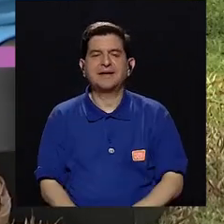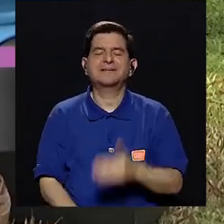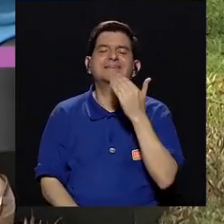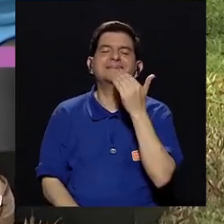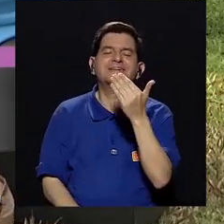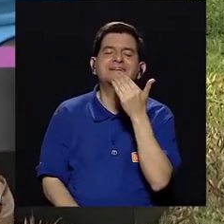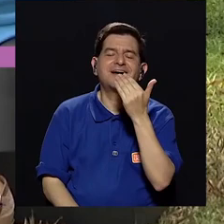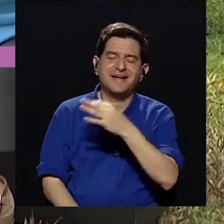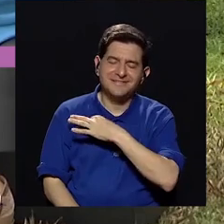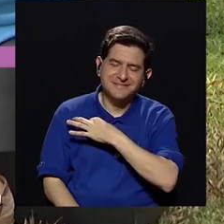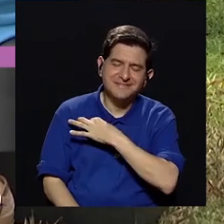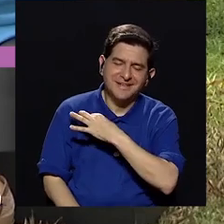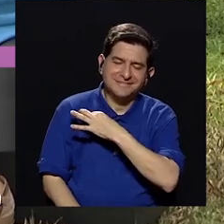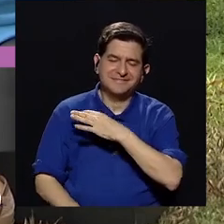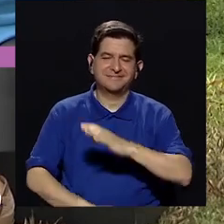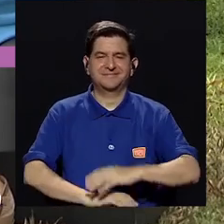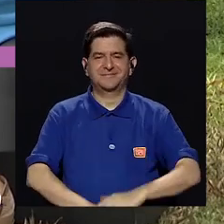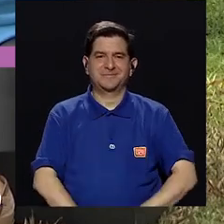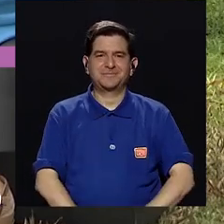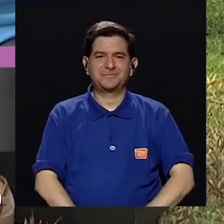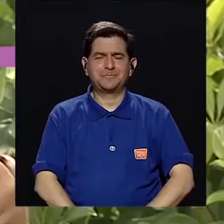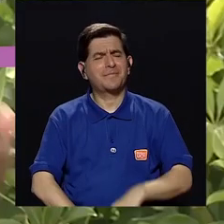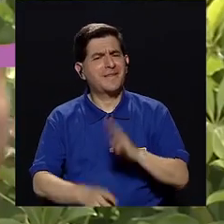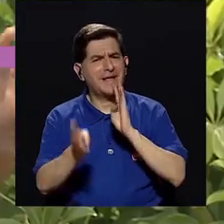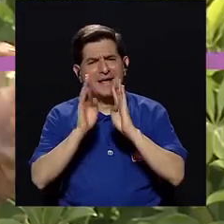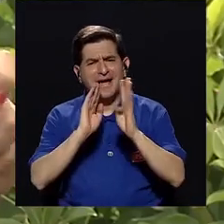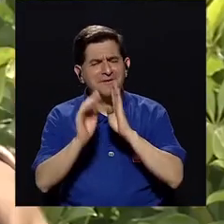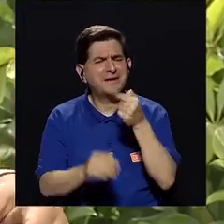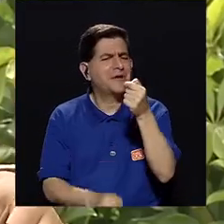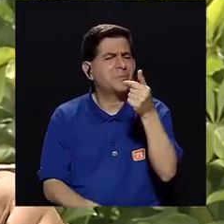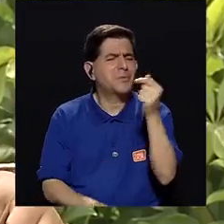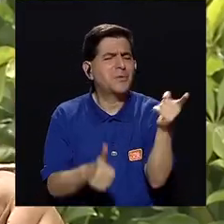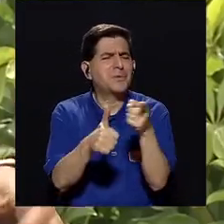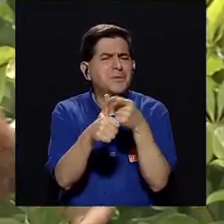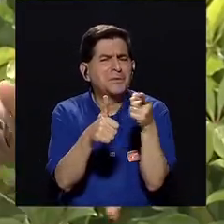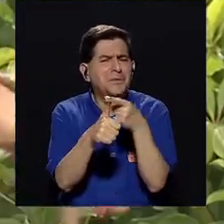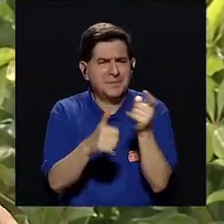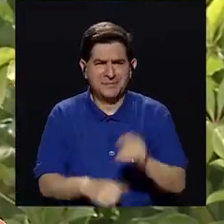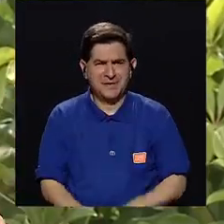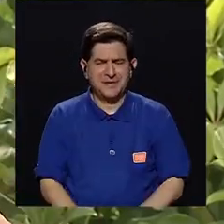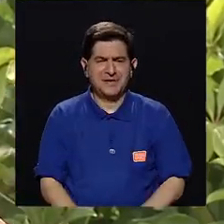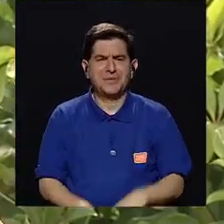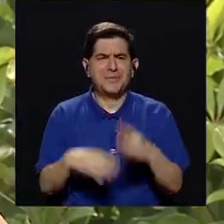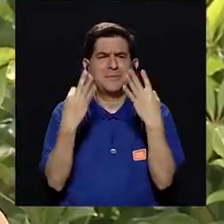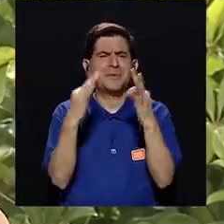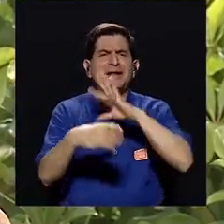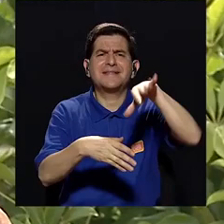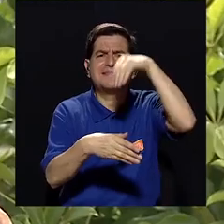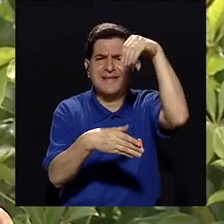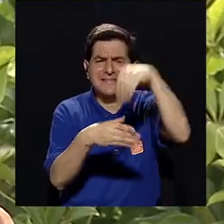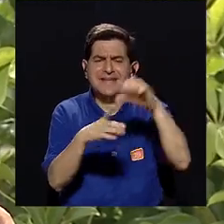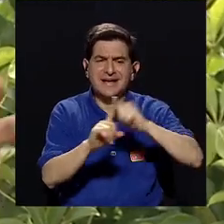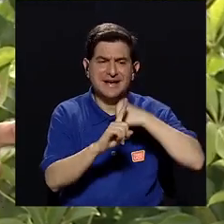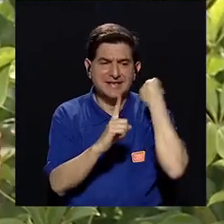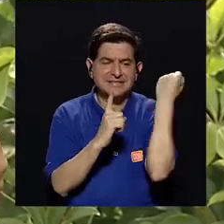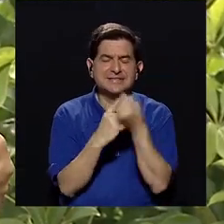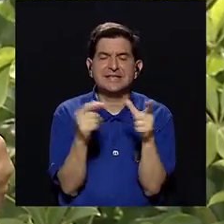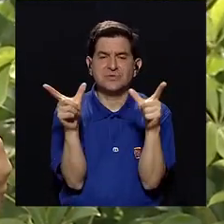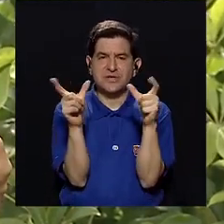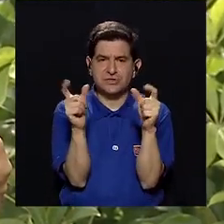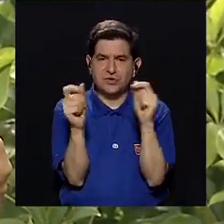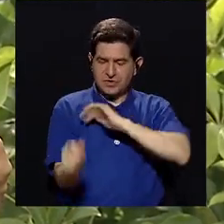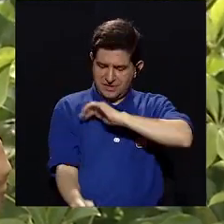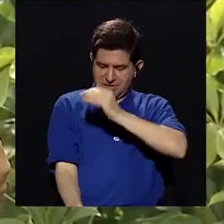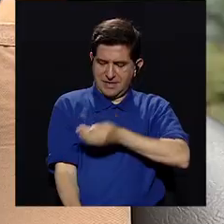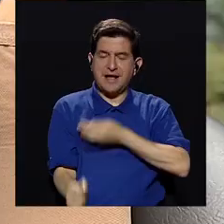invitación y bueno conversamos un poco primero y para hacer un contexto acerca de la situación del cáncer de seno en nuestro